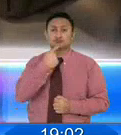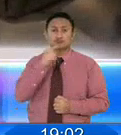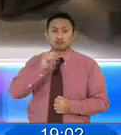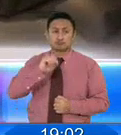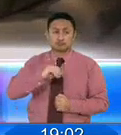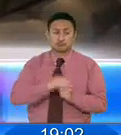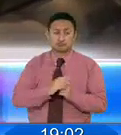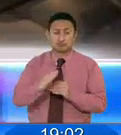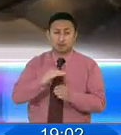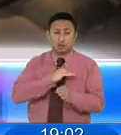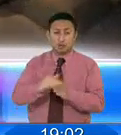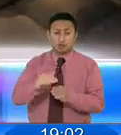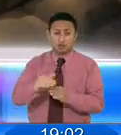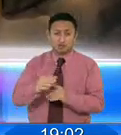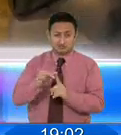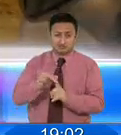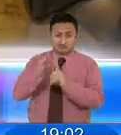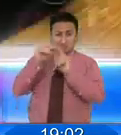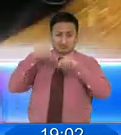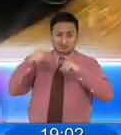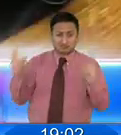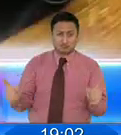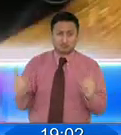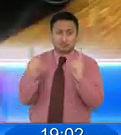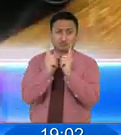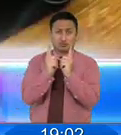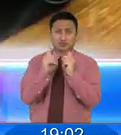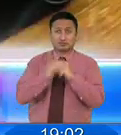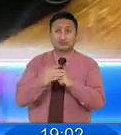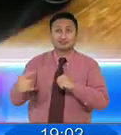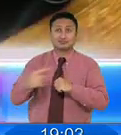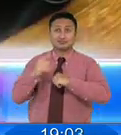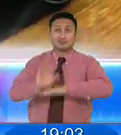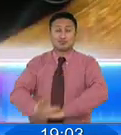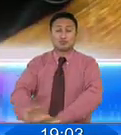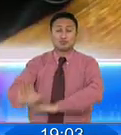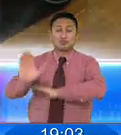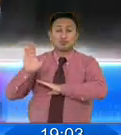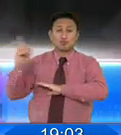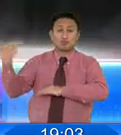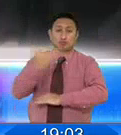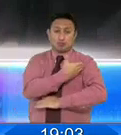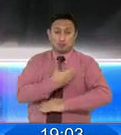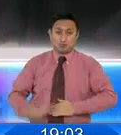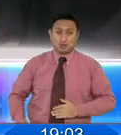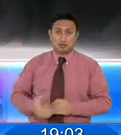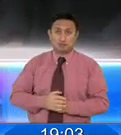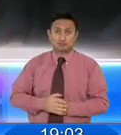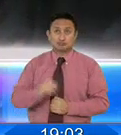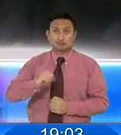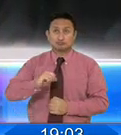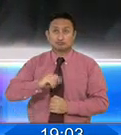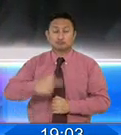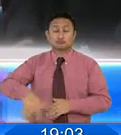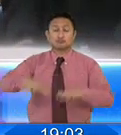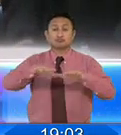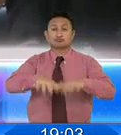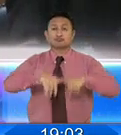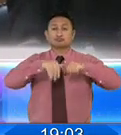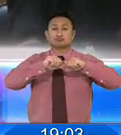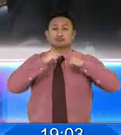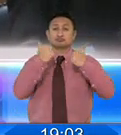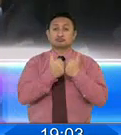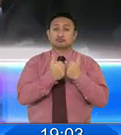invitación especial para un reencuentro durante la investidura del mandatario, la cual se realizó en la sede de la Asamblea